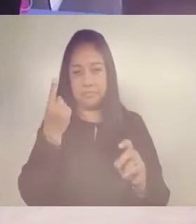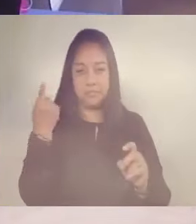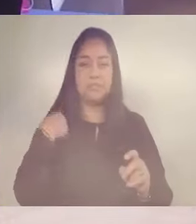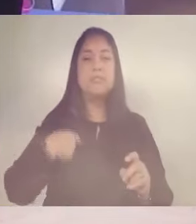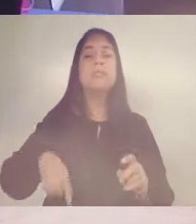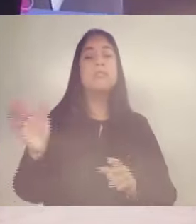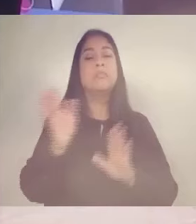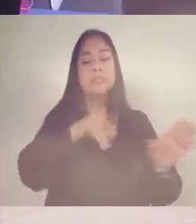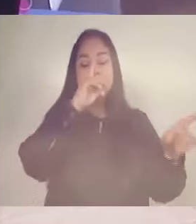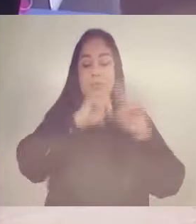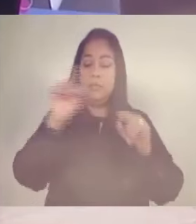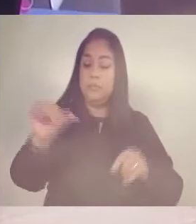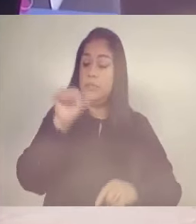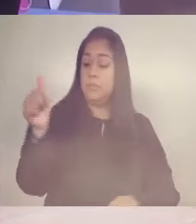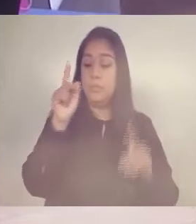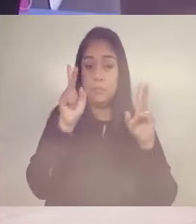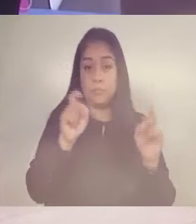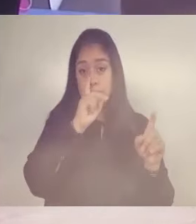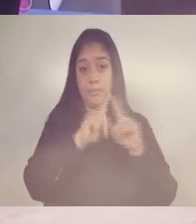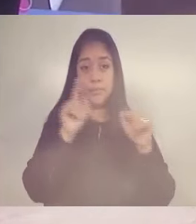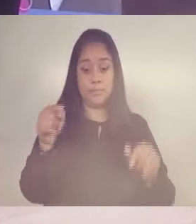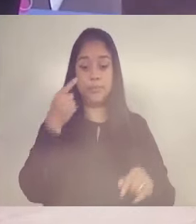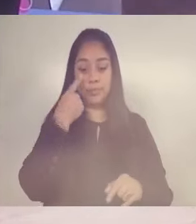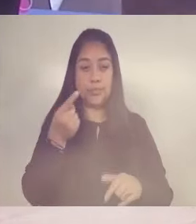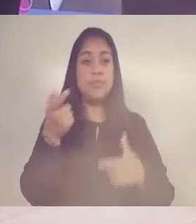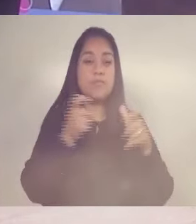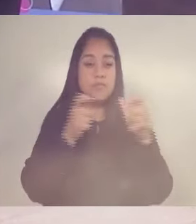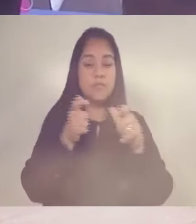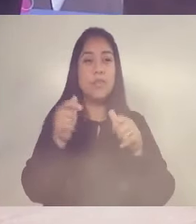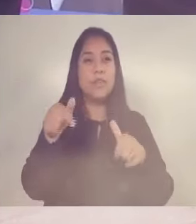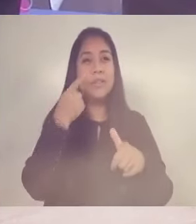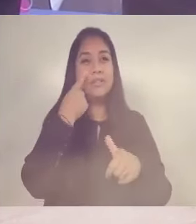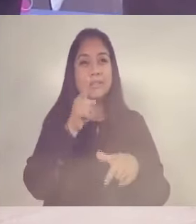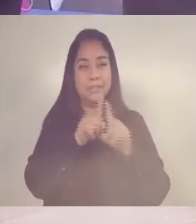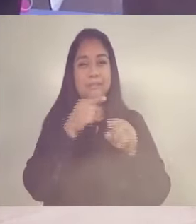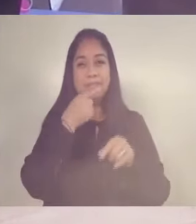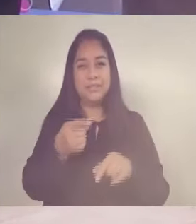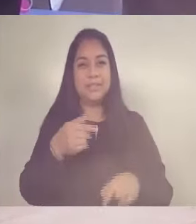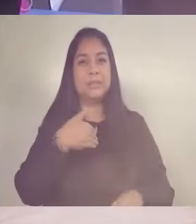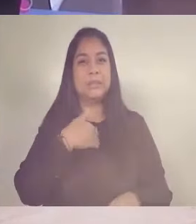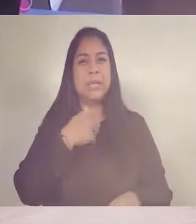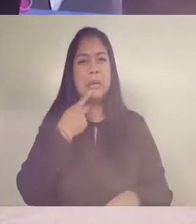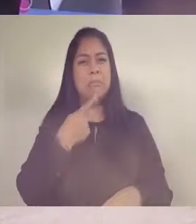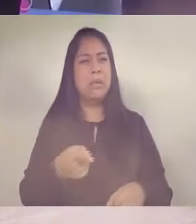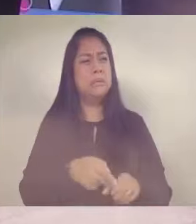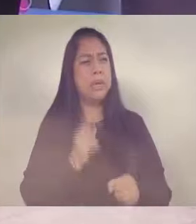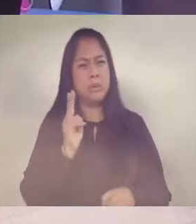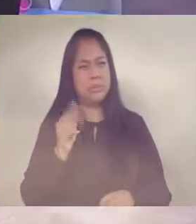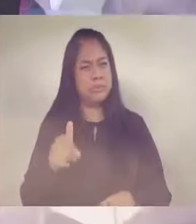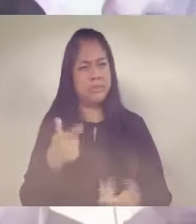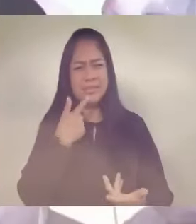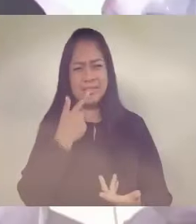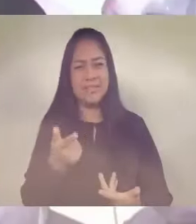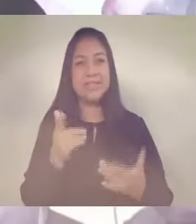que ha estado muy en los medios y que ha de ser el que suscitó mi renuncia es el puente